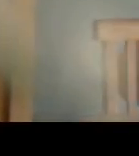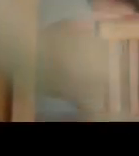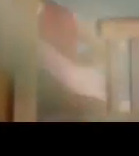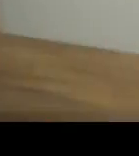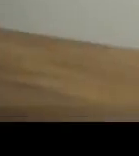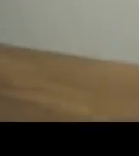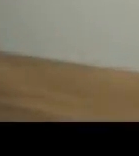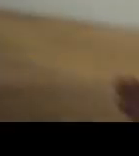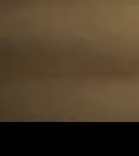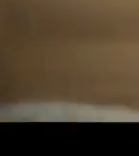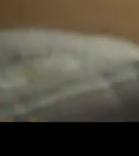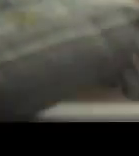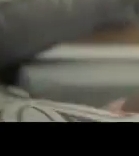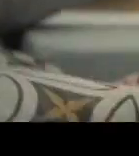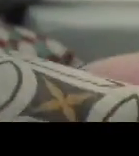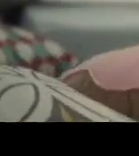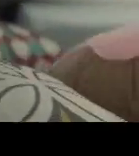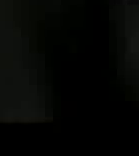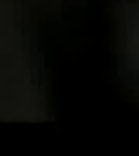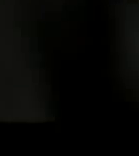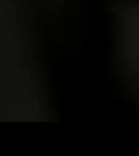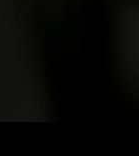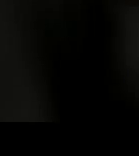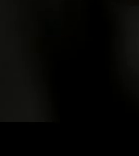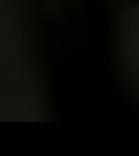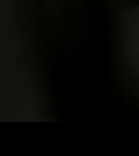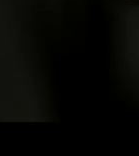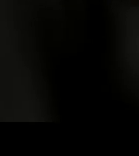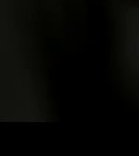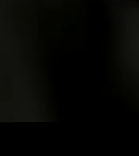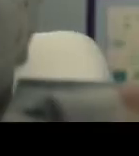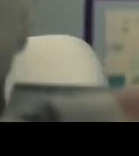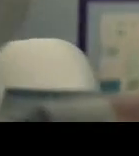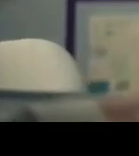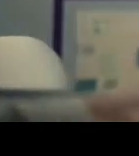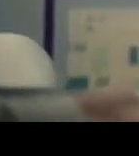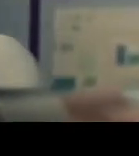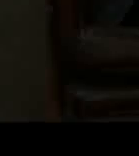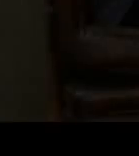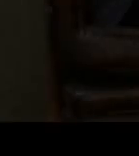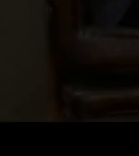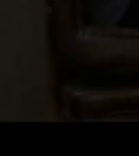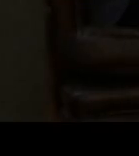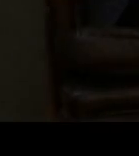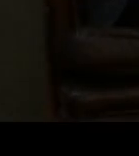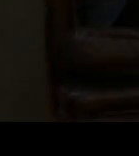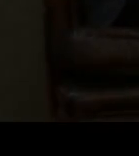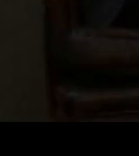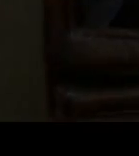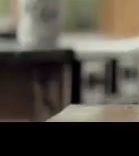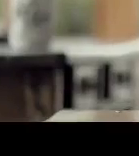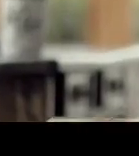Mi bebé ya casi no se cae. Cada día hace menos berrinches. Y hace